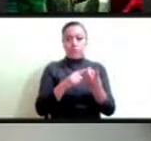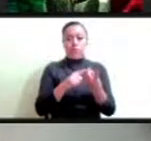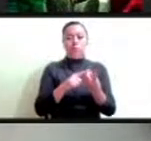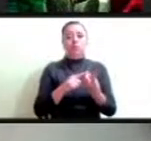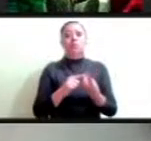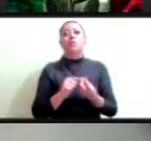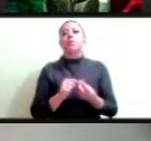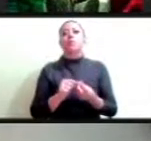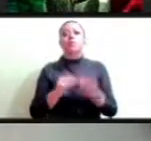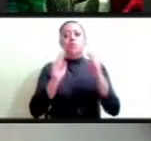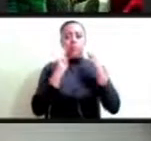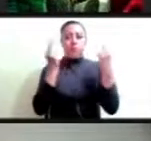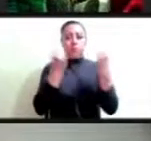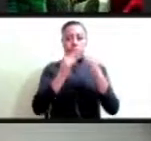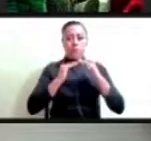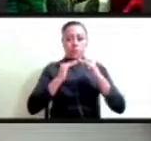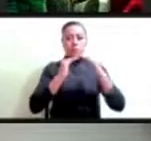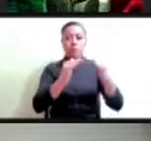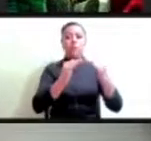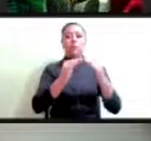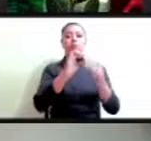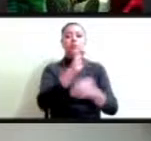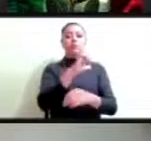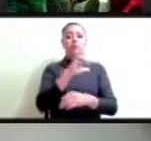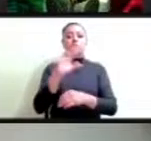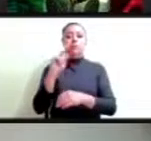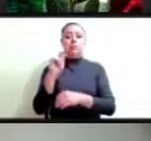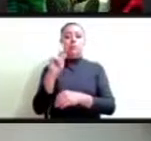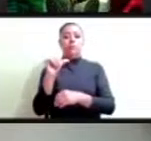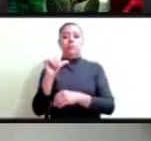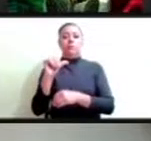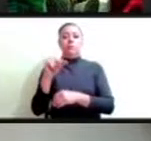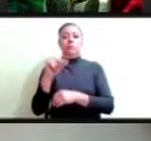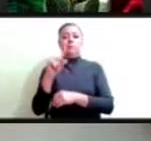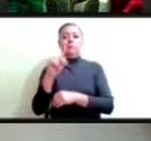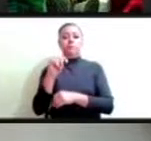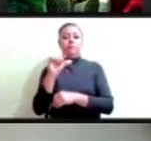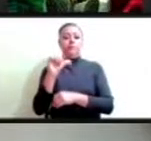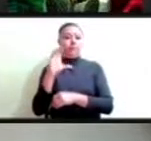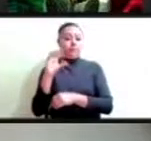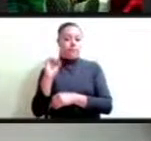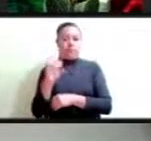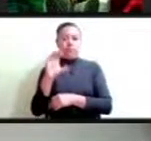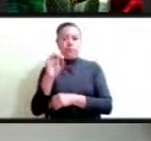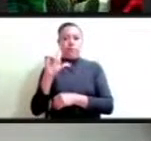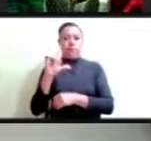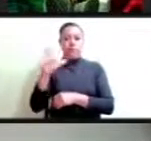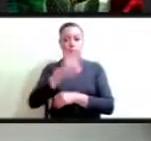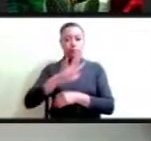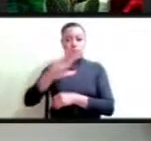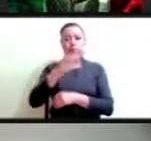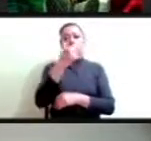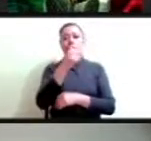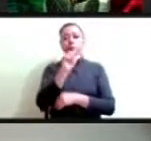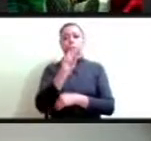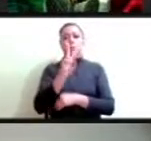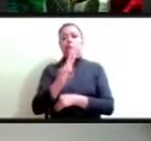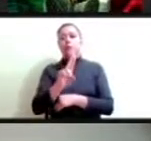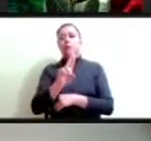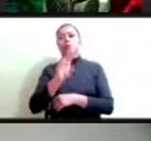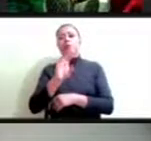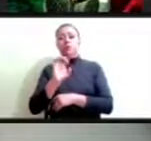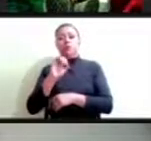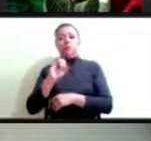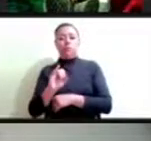El Pantaco, en la colonia El Jagüey, así como en las calles Potrero y Cedros, en la colonia